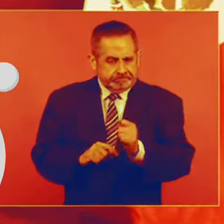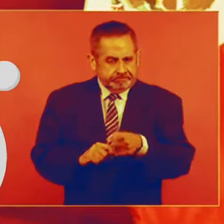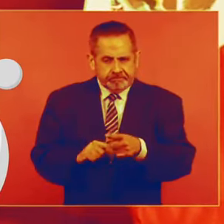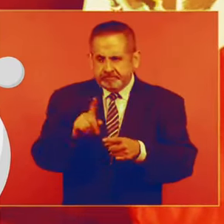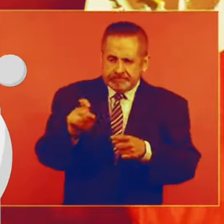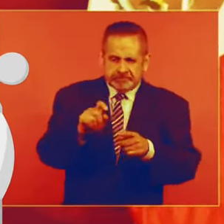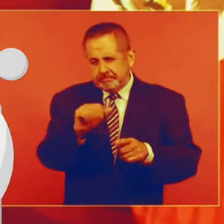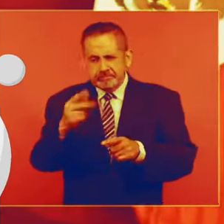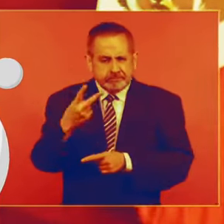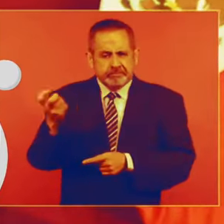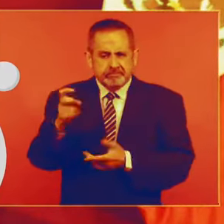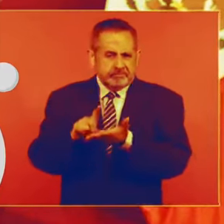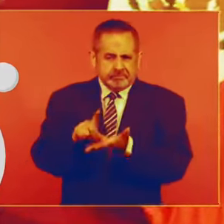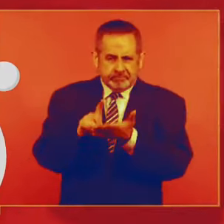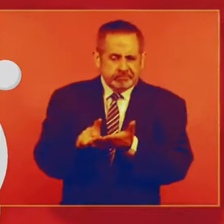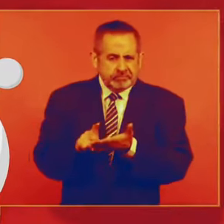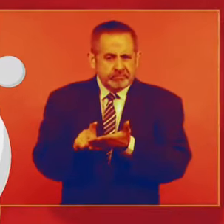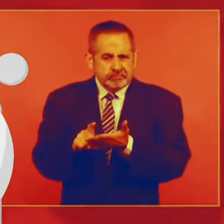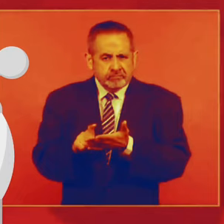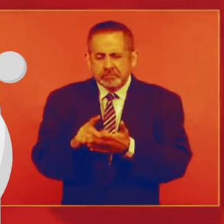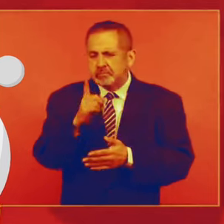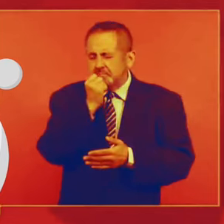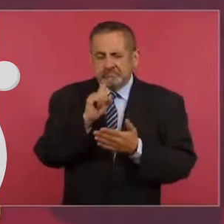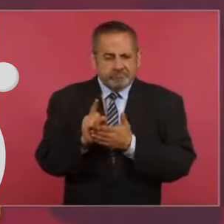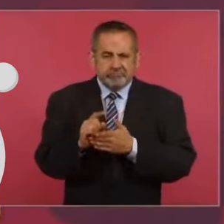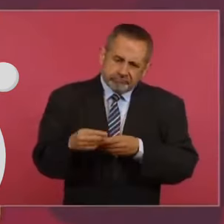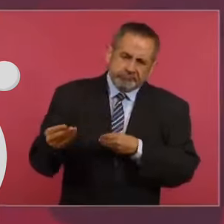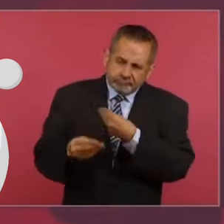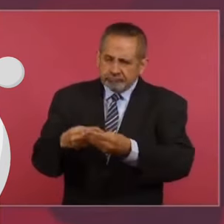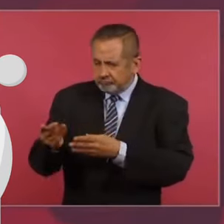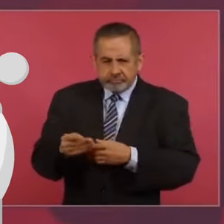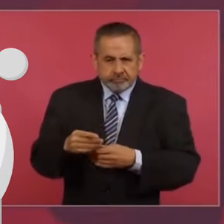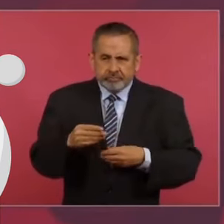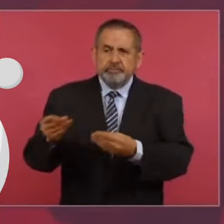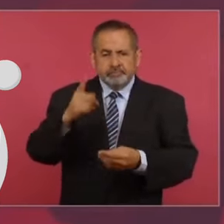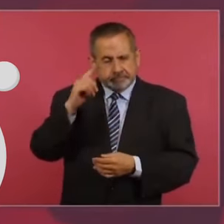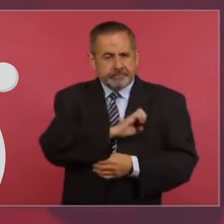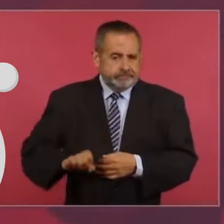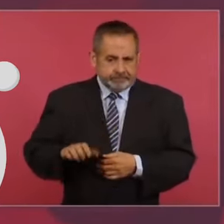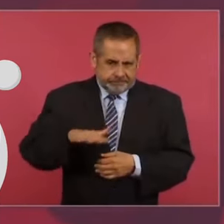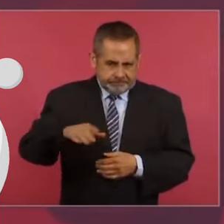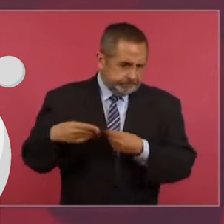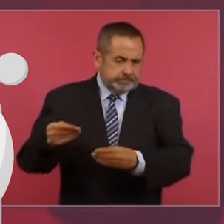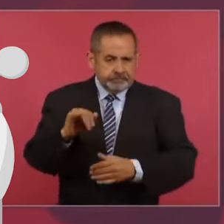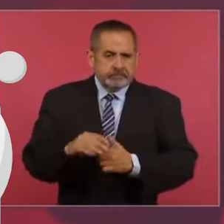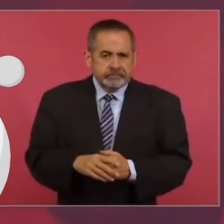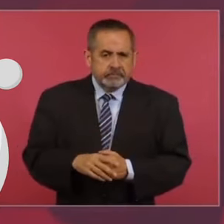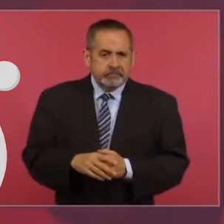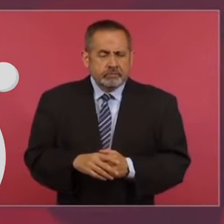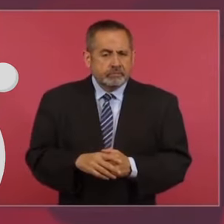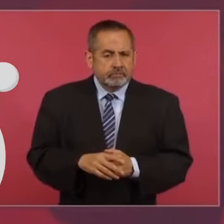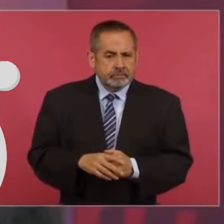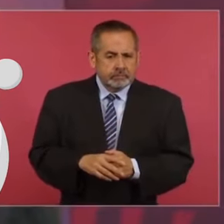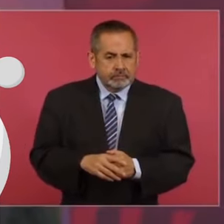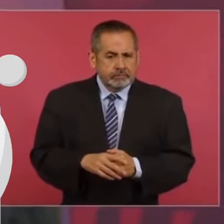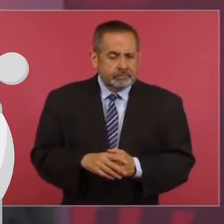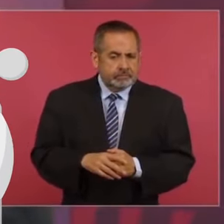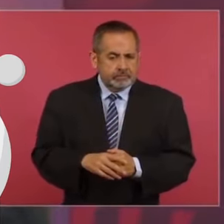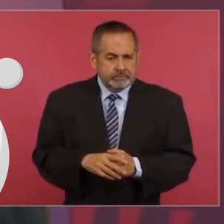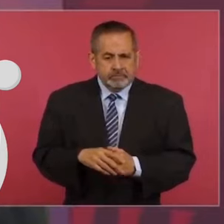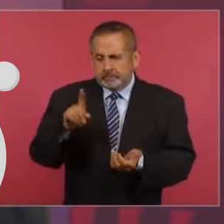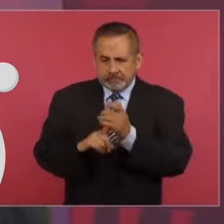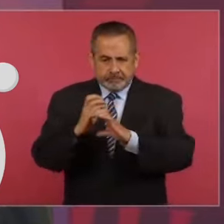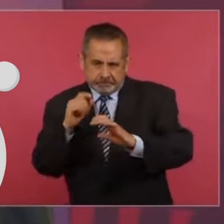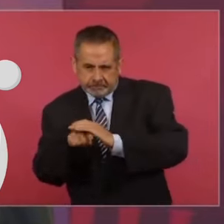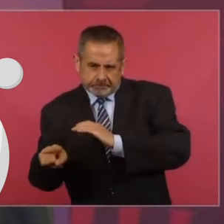de 100 a 200 litros por segundo. Apúntele bien. A Ecatepec. Y se tiene el